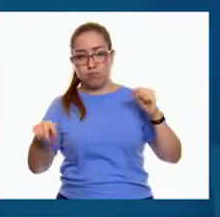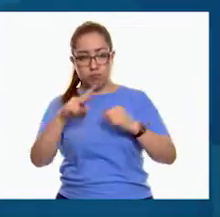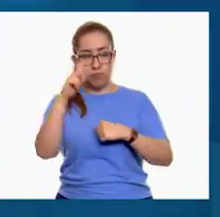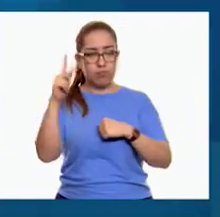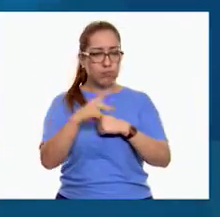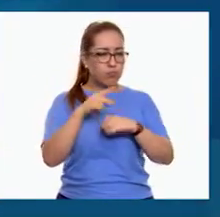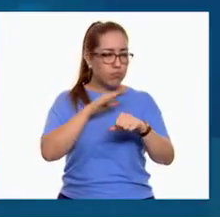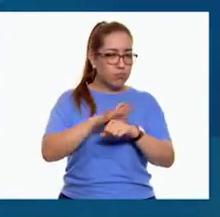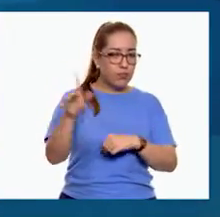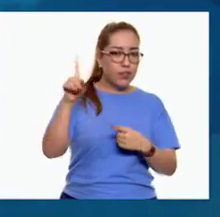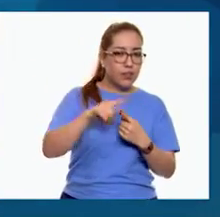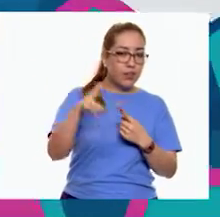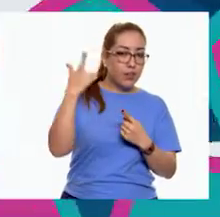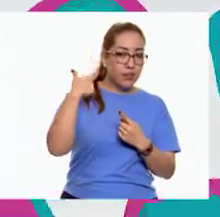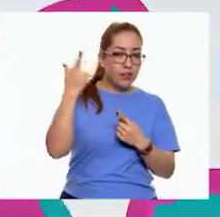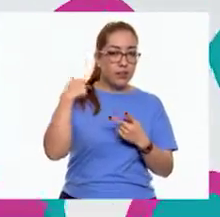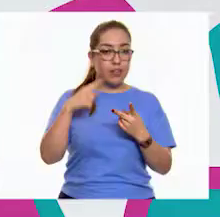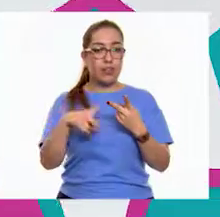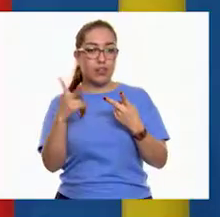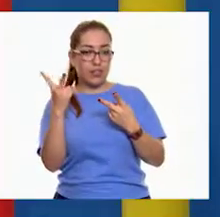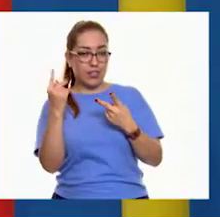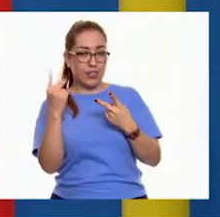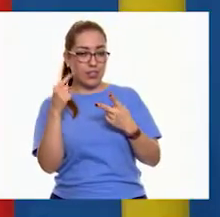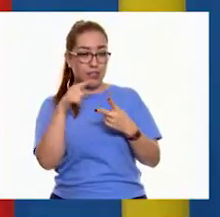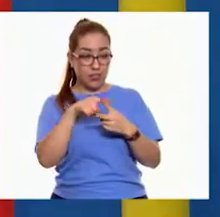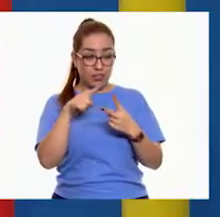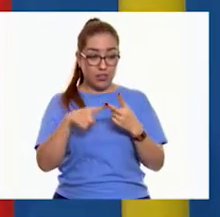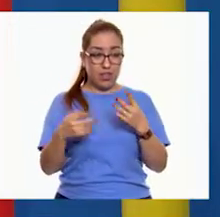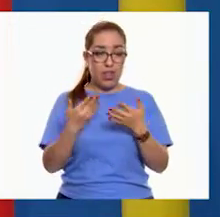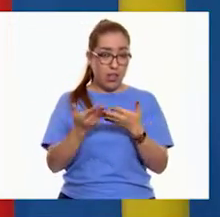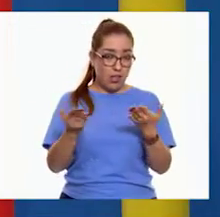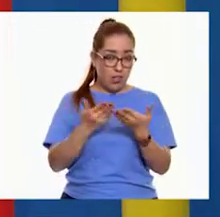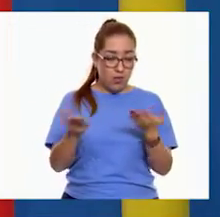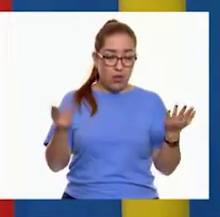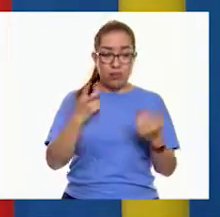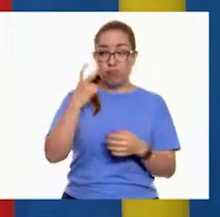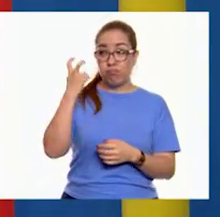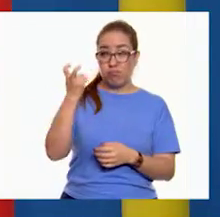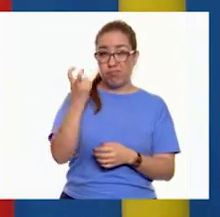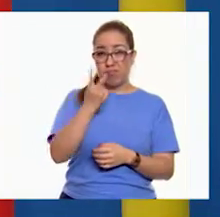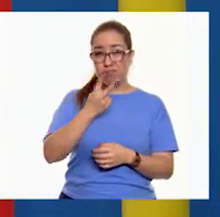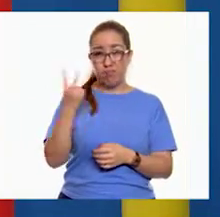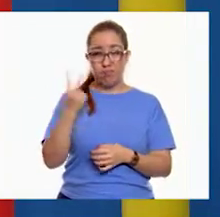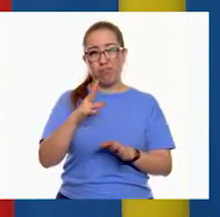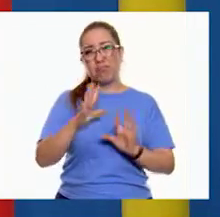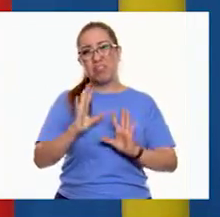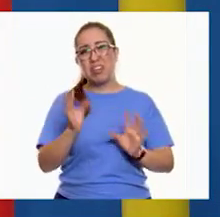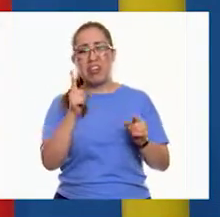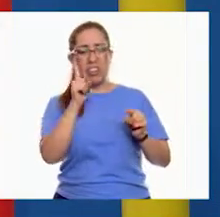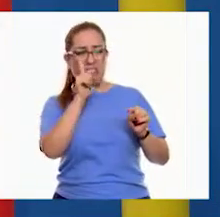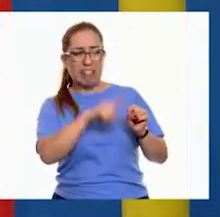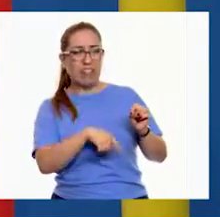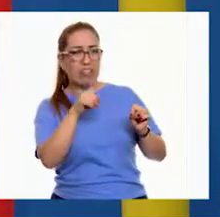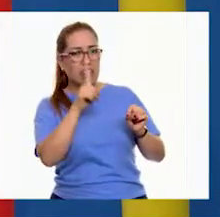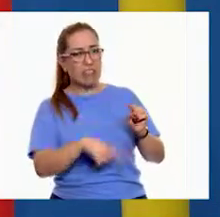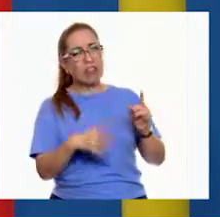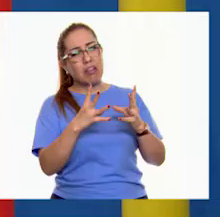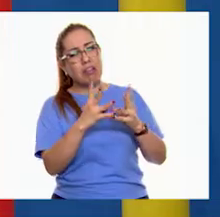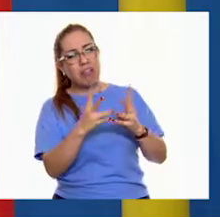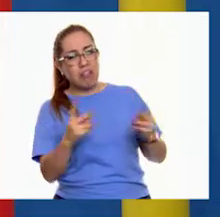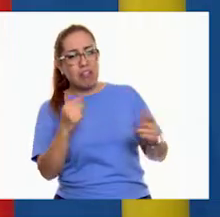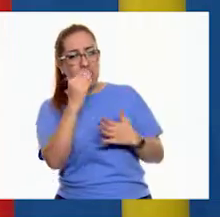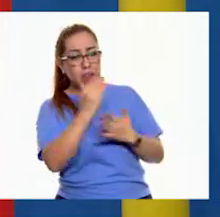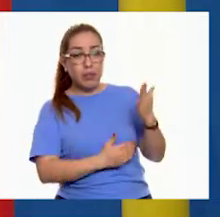la televisión. Y aunque actualmente estos medios de comunicación se están viendo algo desplazados por otros medios digitales,